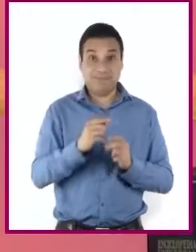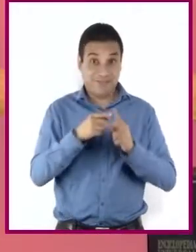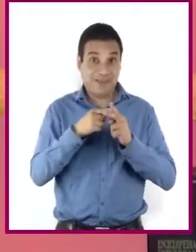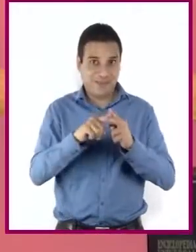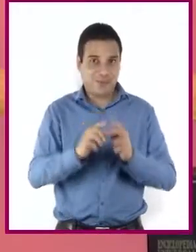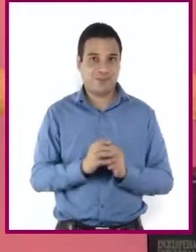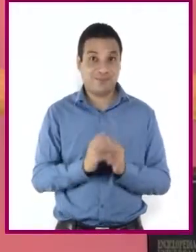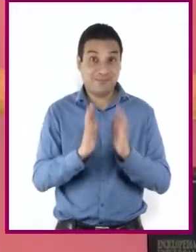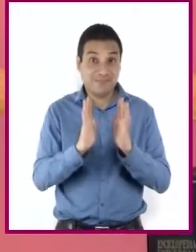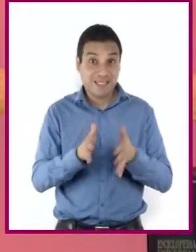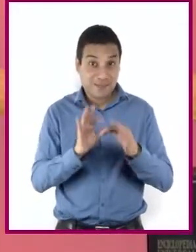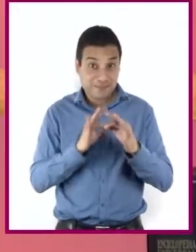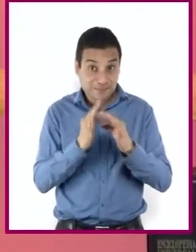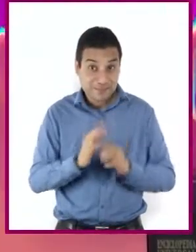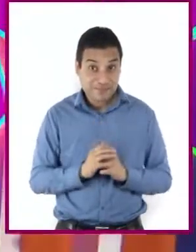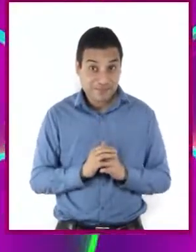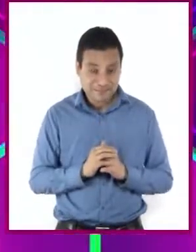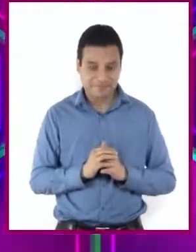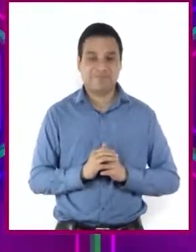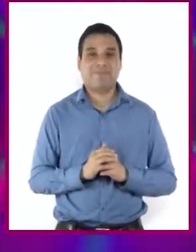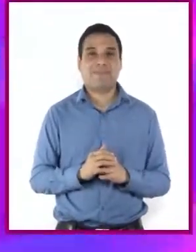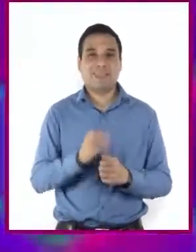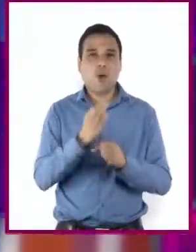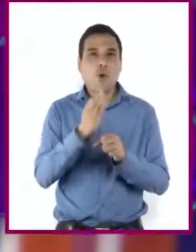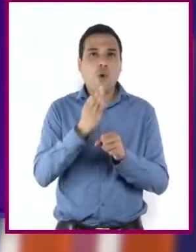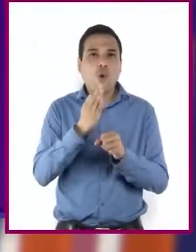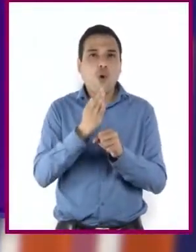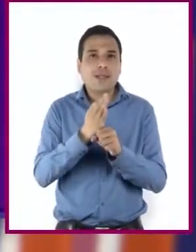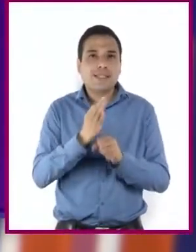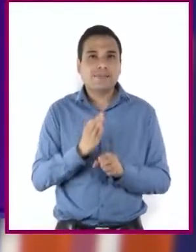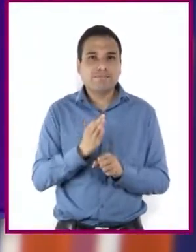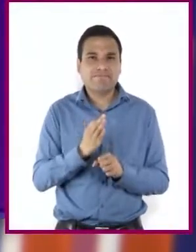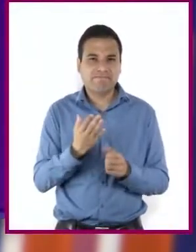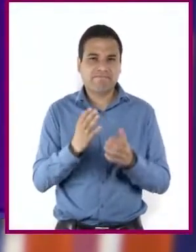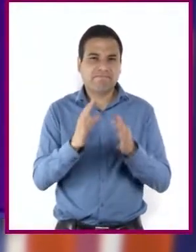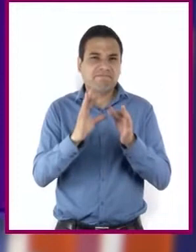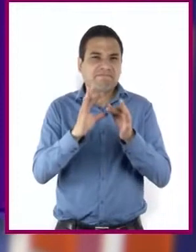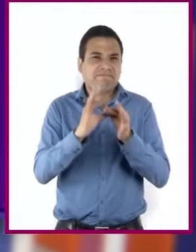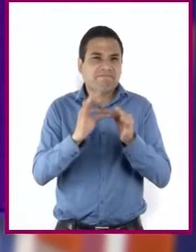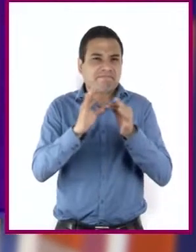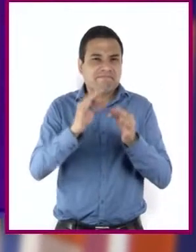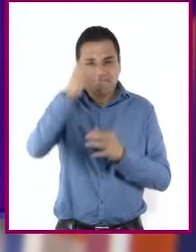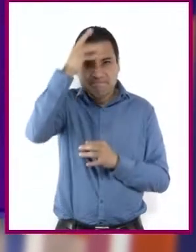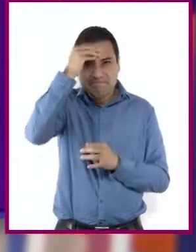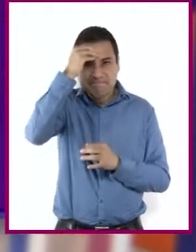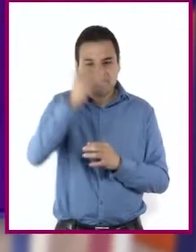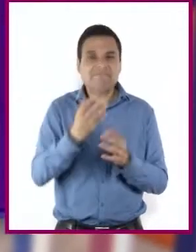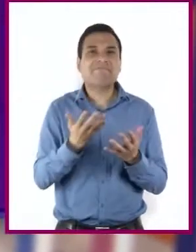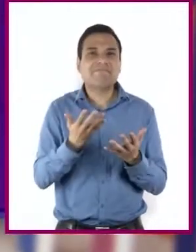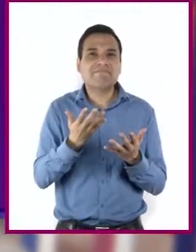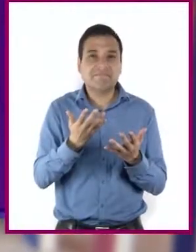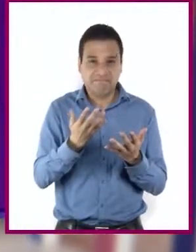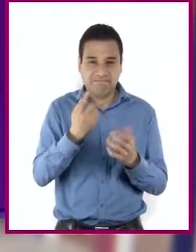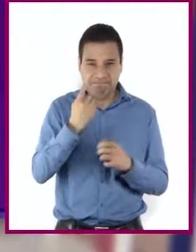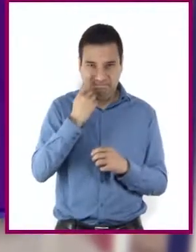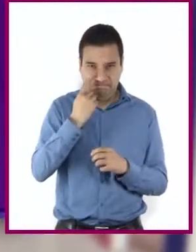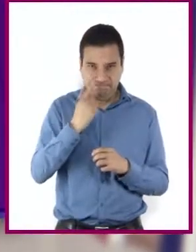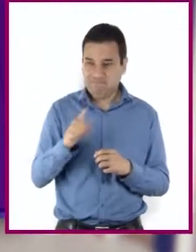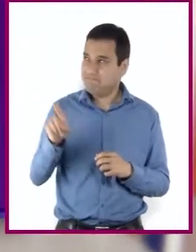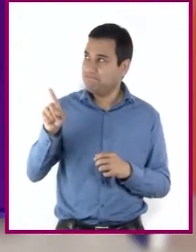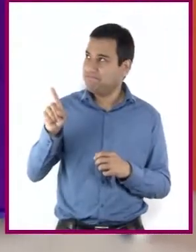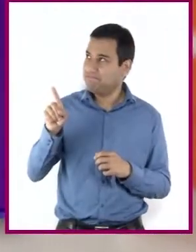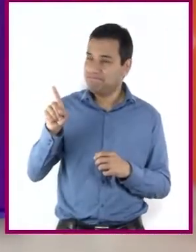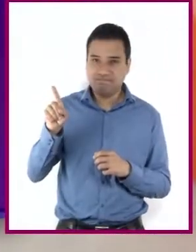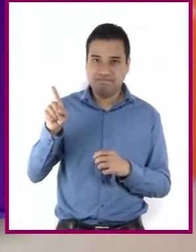iniciemos. ¿Están listas y listos? A través de este espacio, trabajaremos con el aprendizaje esperado. Presenta una